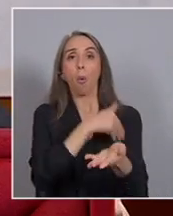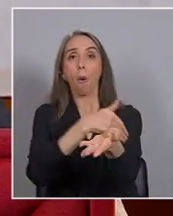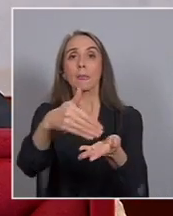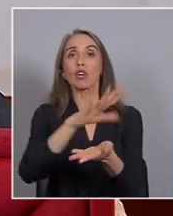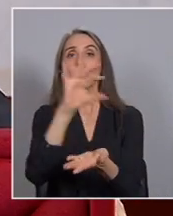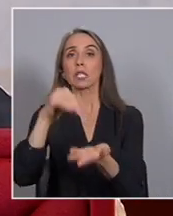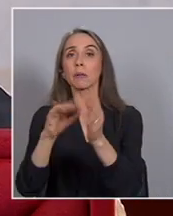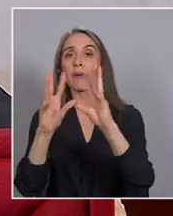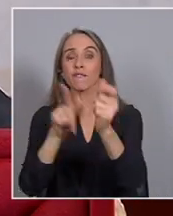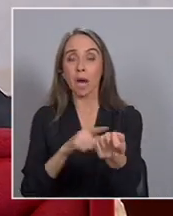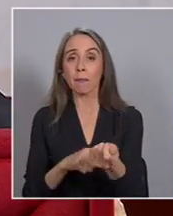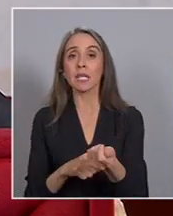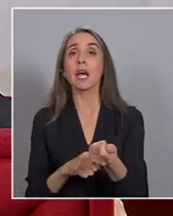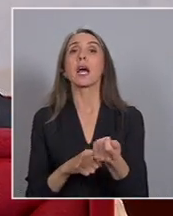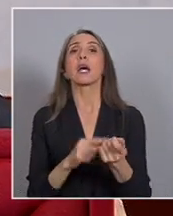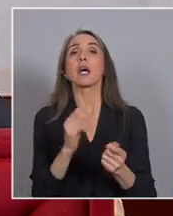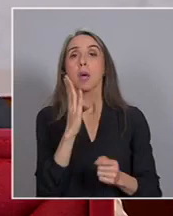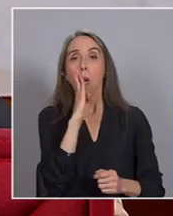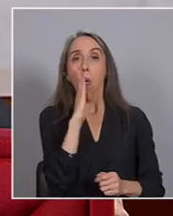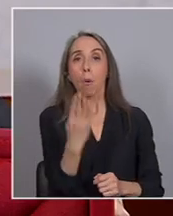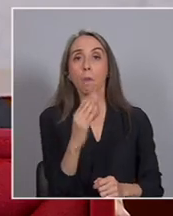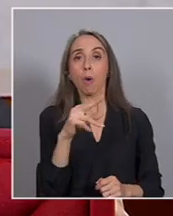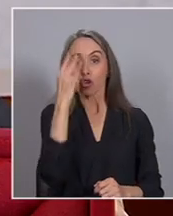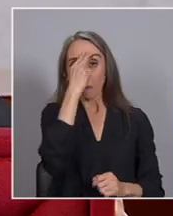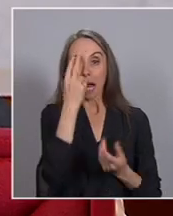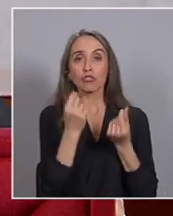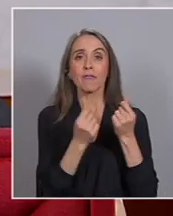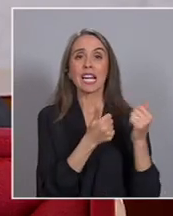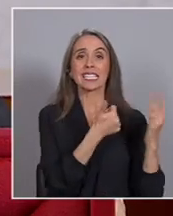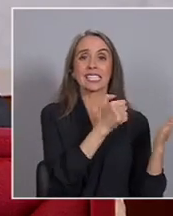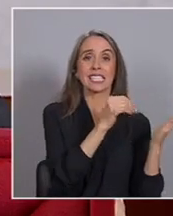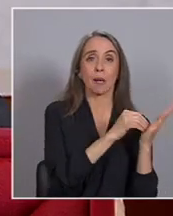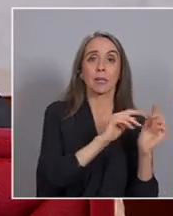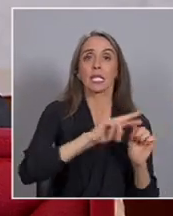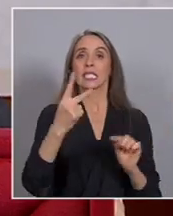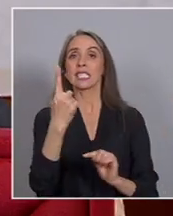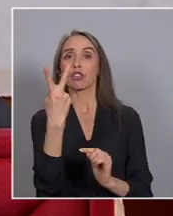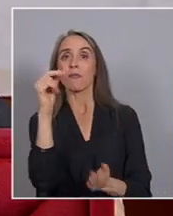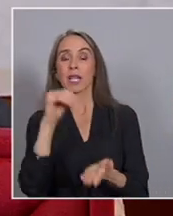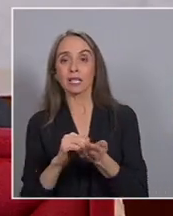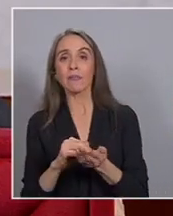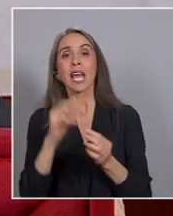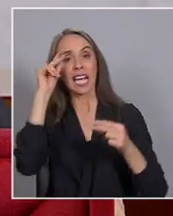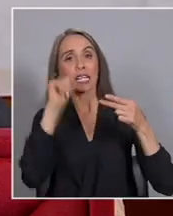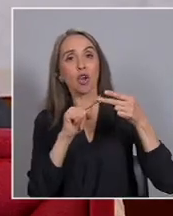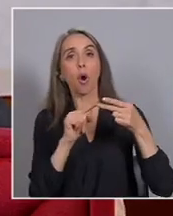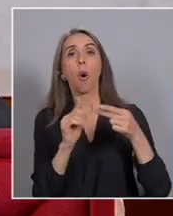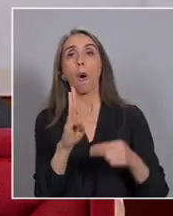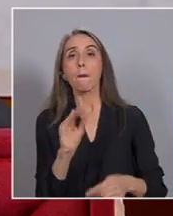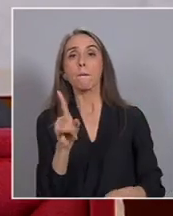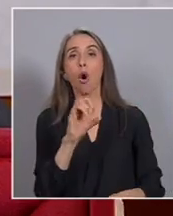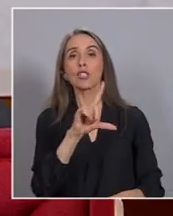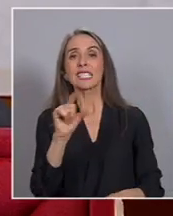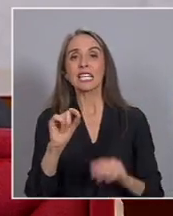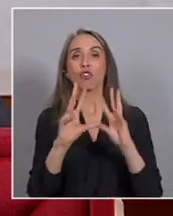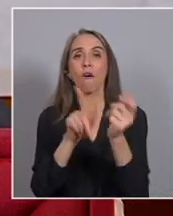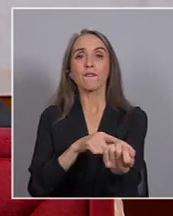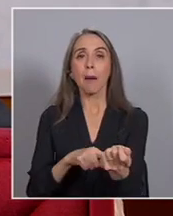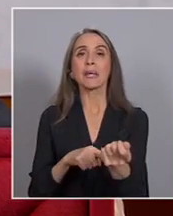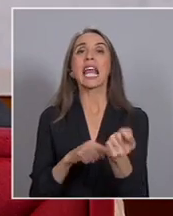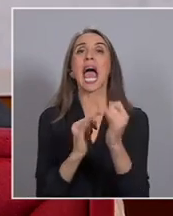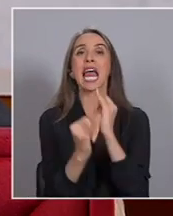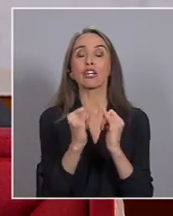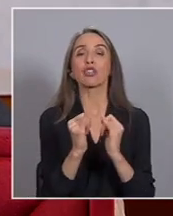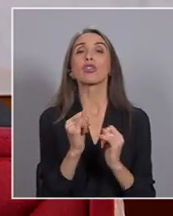familias, duplicando el bono marzo a 120 mil pesos, creando el bolsillo familiar electrónico para la cuenta RUT en la